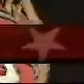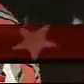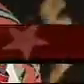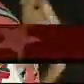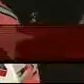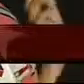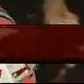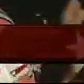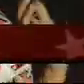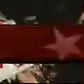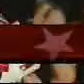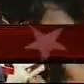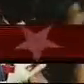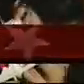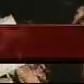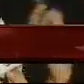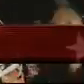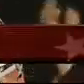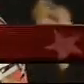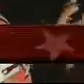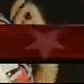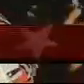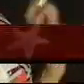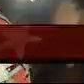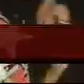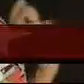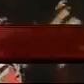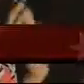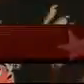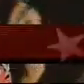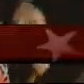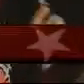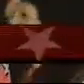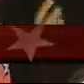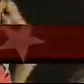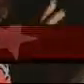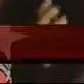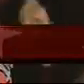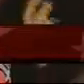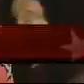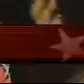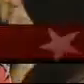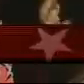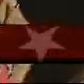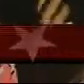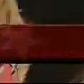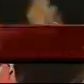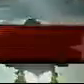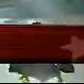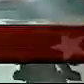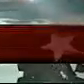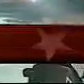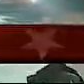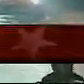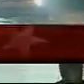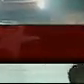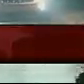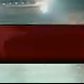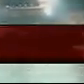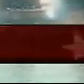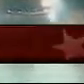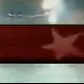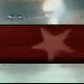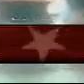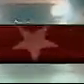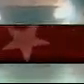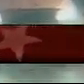Venezuela. Estamos en unas elecciones, vamos a decir, que no esperábamos, pero el pueblo hoy el día va a responder,